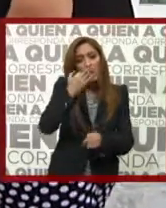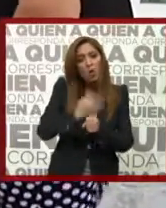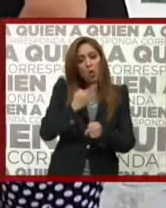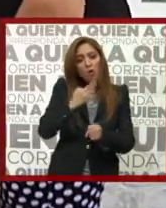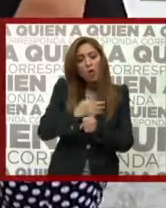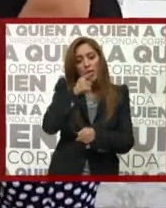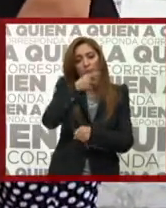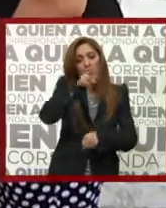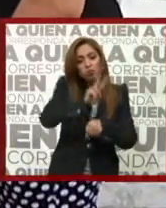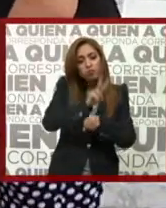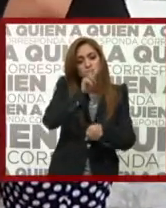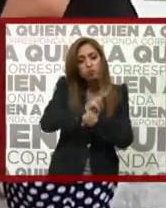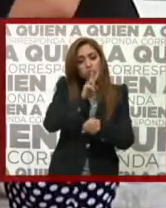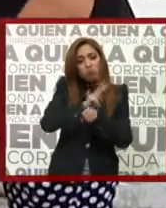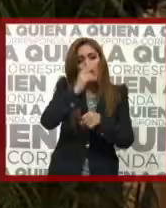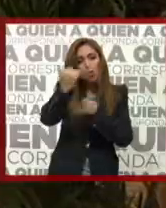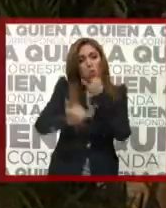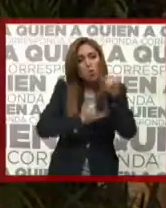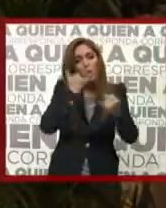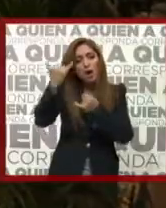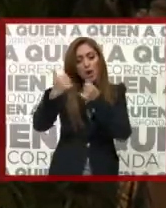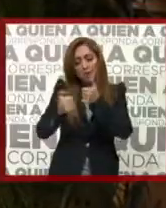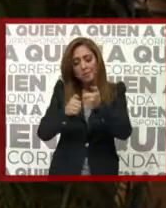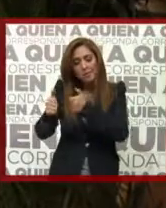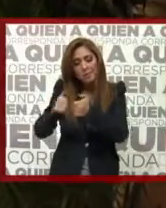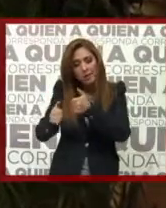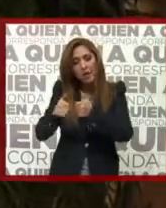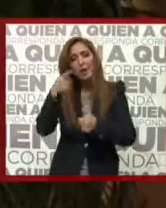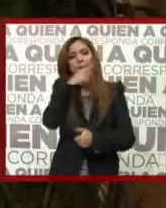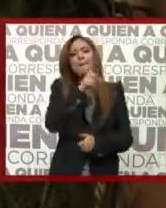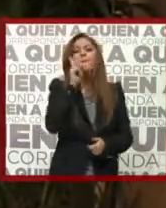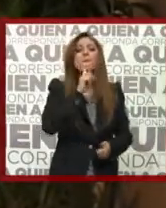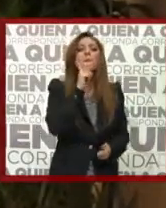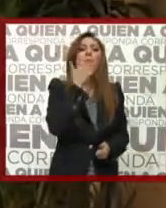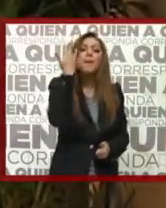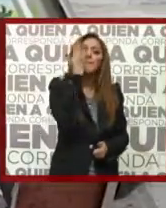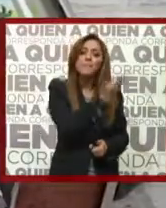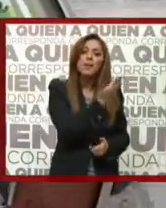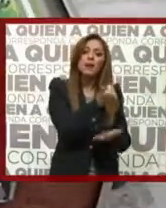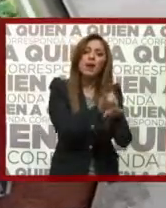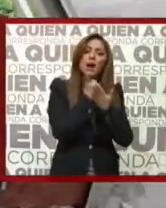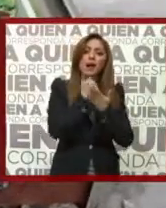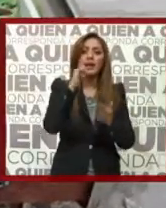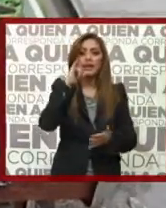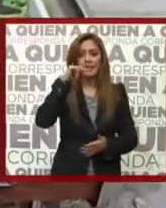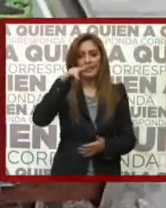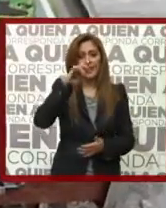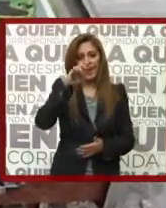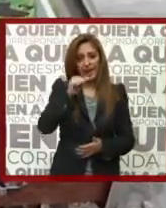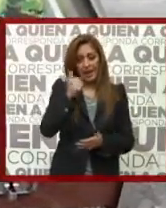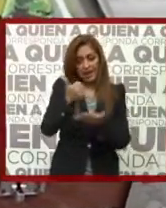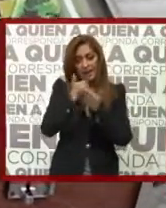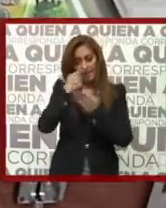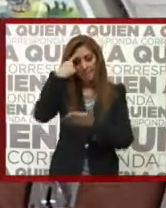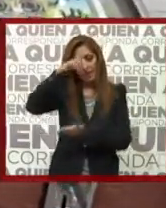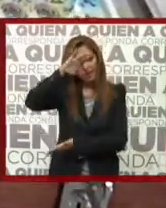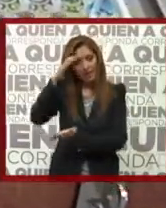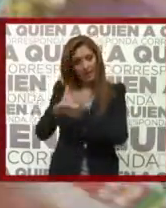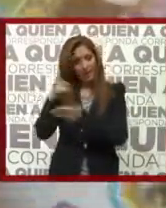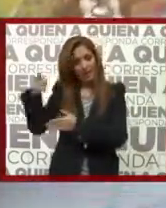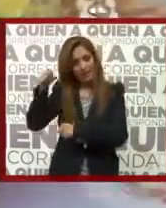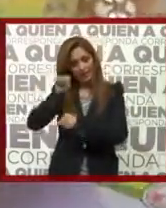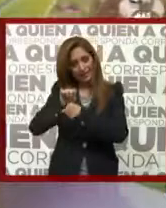por el cuidado de unas máquinas de juego. Ana solicita apoyo para que el INEA la admita y así logre concluir sus estudios